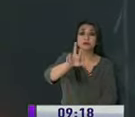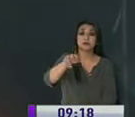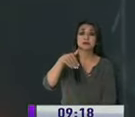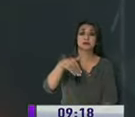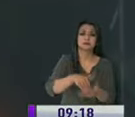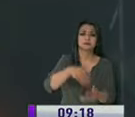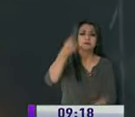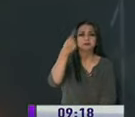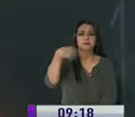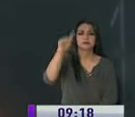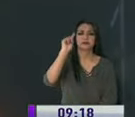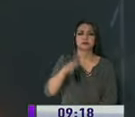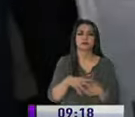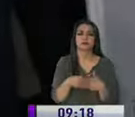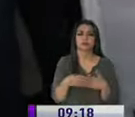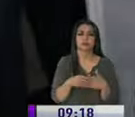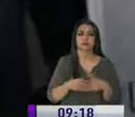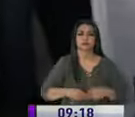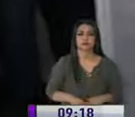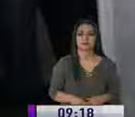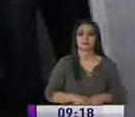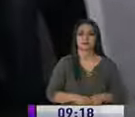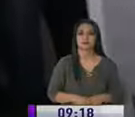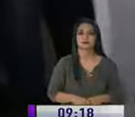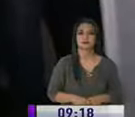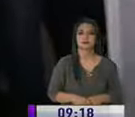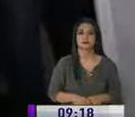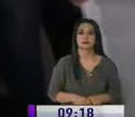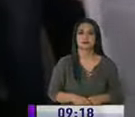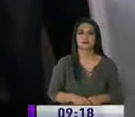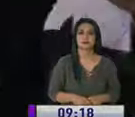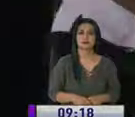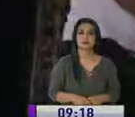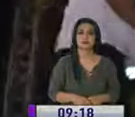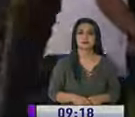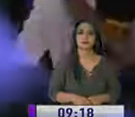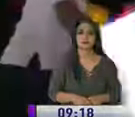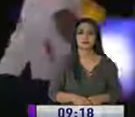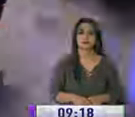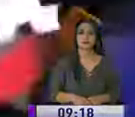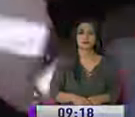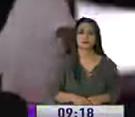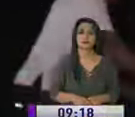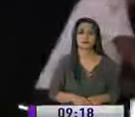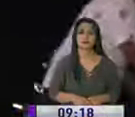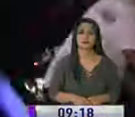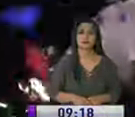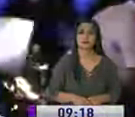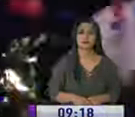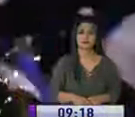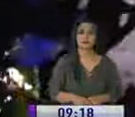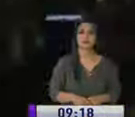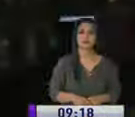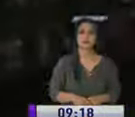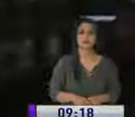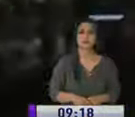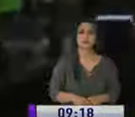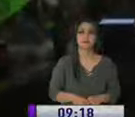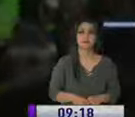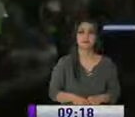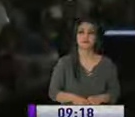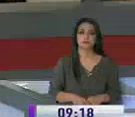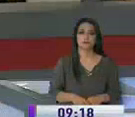mil millones de dólares. De desde la provincia de Manabí, informó Johnny